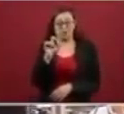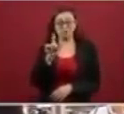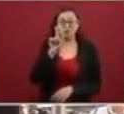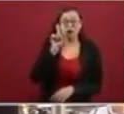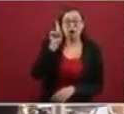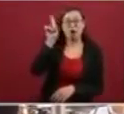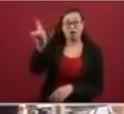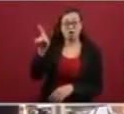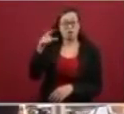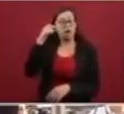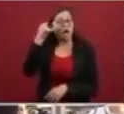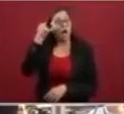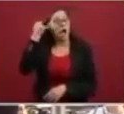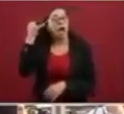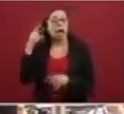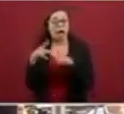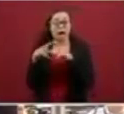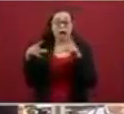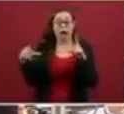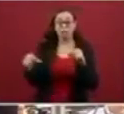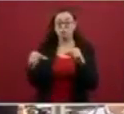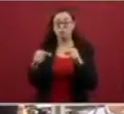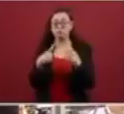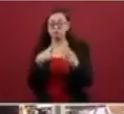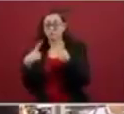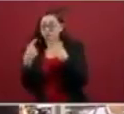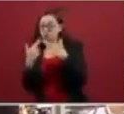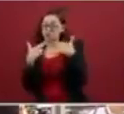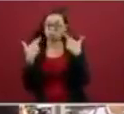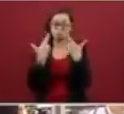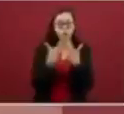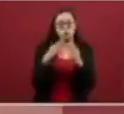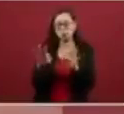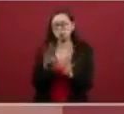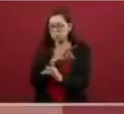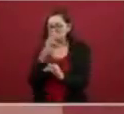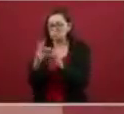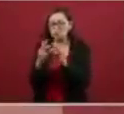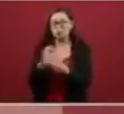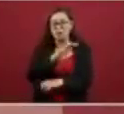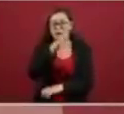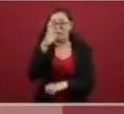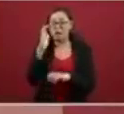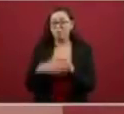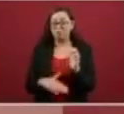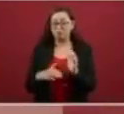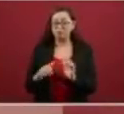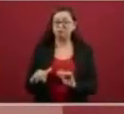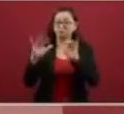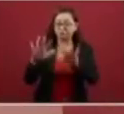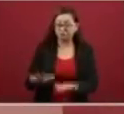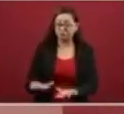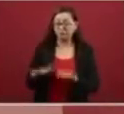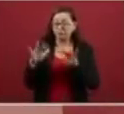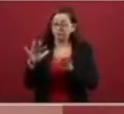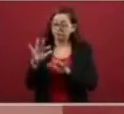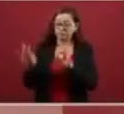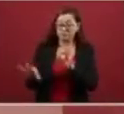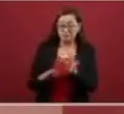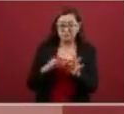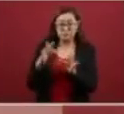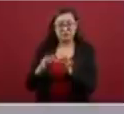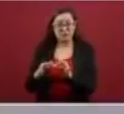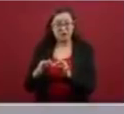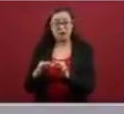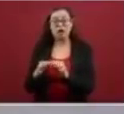Japón, y en el documento final de esta cumbre, los países